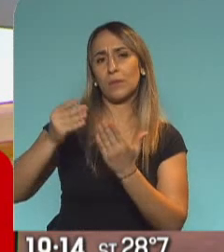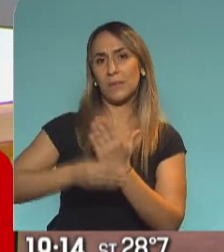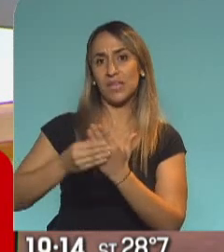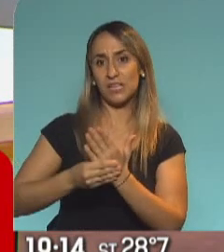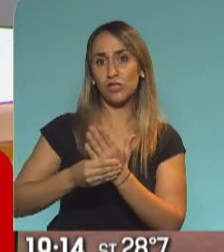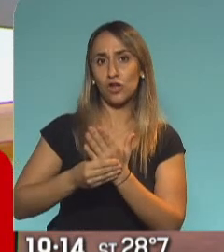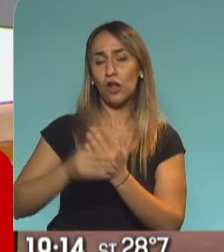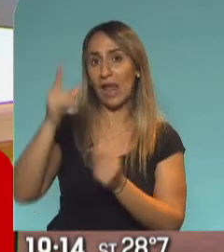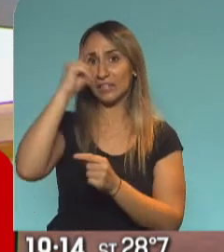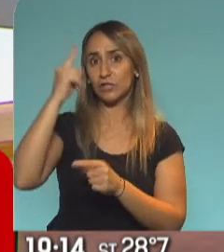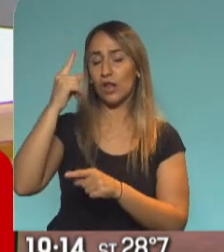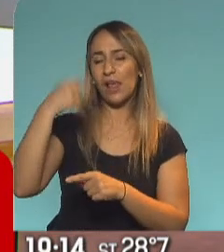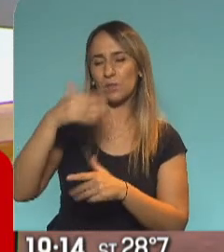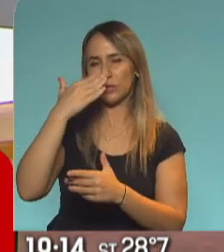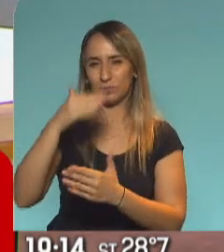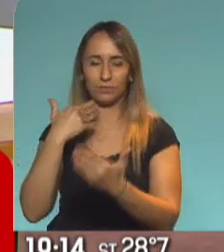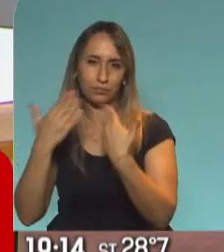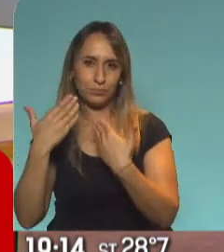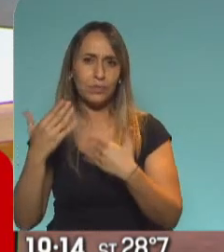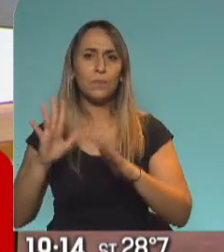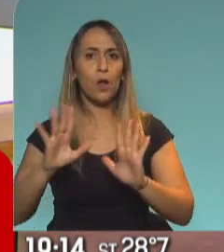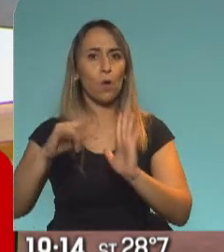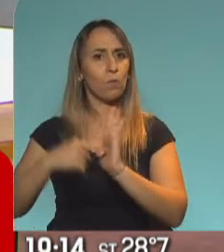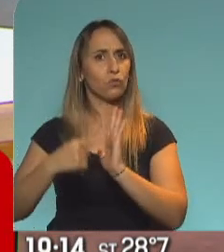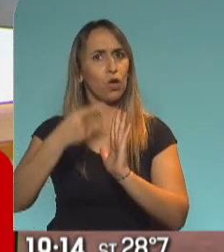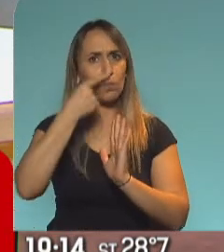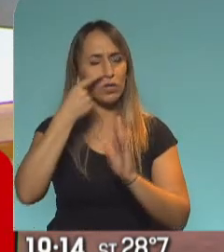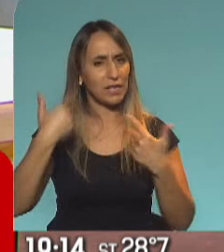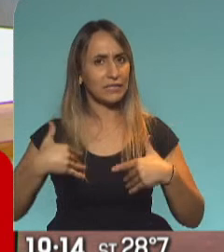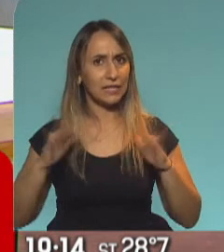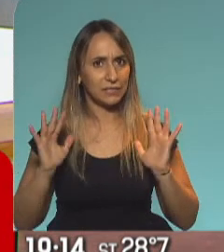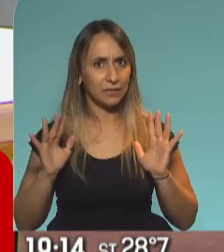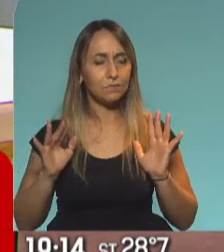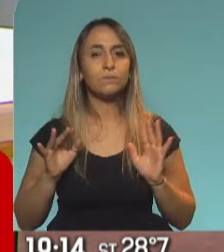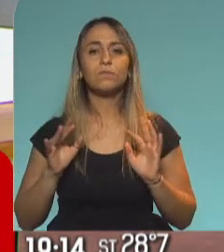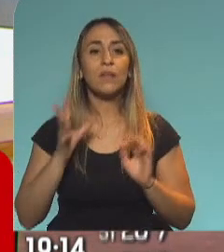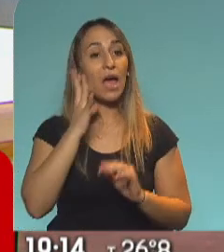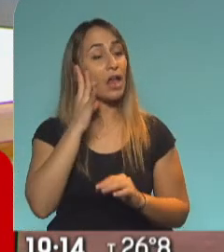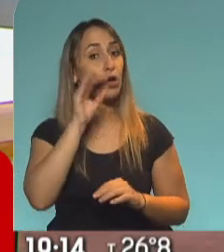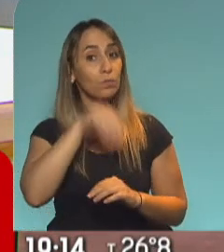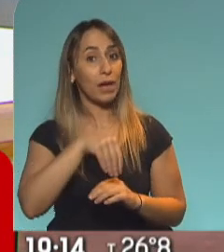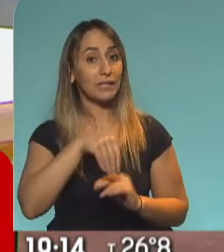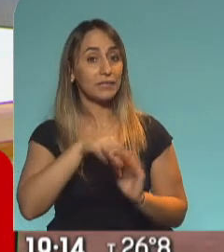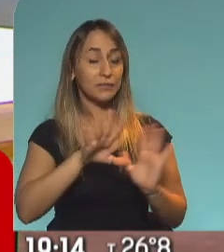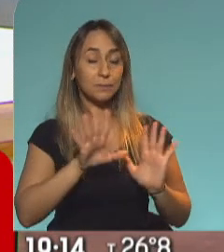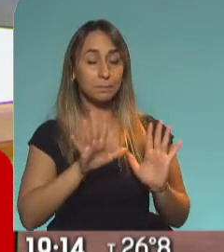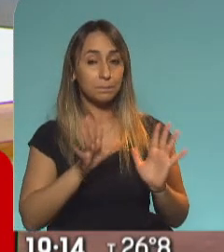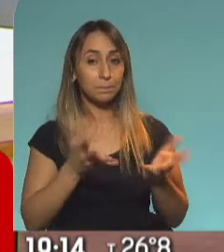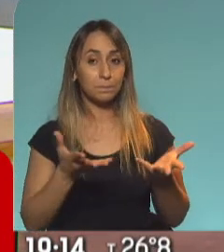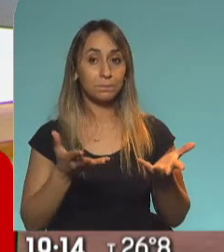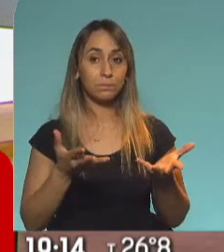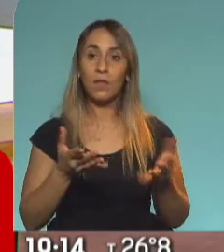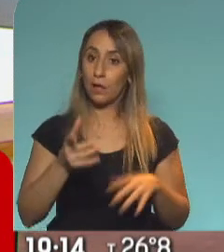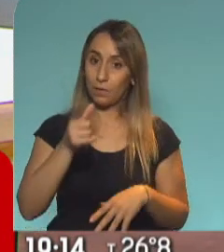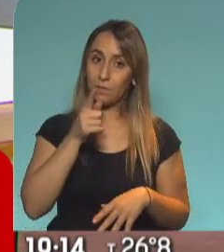obviamente, pero este puede llegar a ser un punto interesante. ¿Algo más en este primer informe, Nico? Me parece que